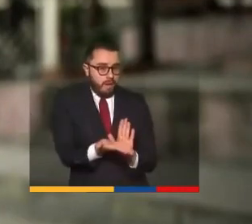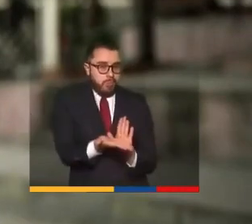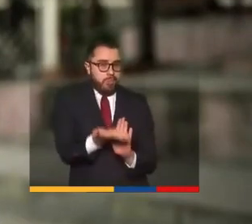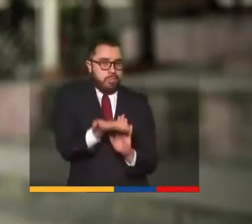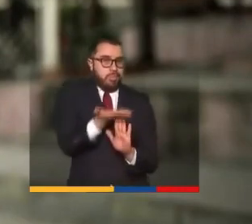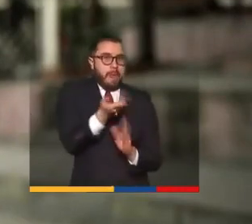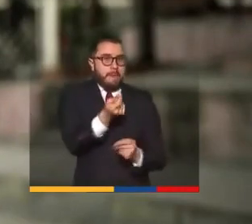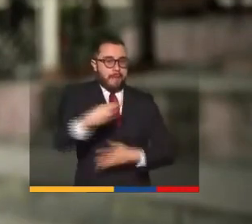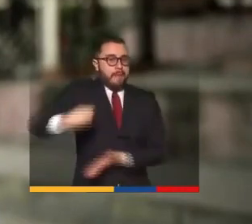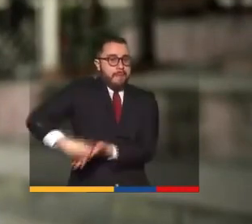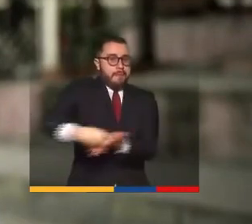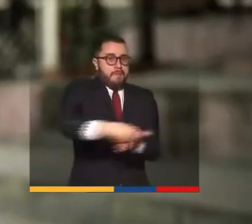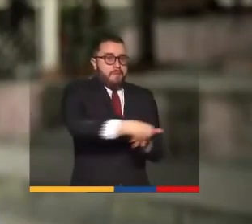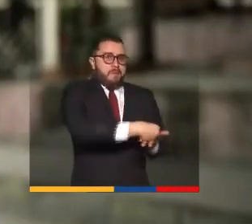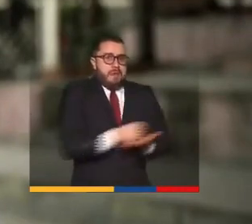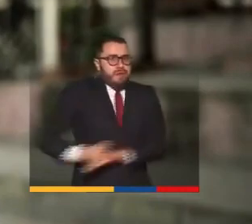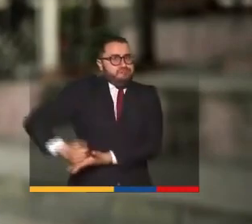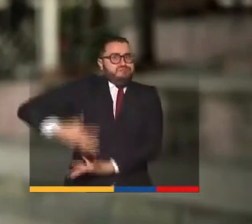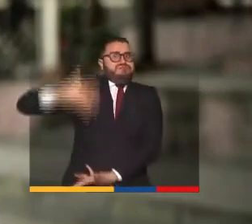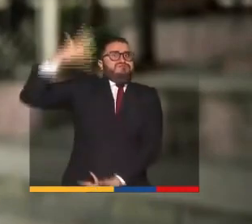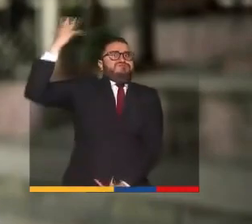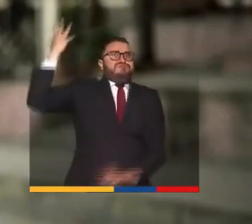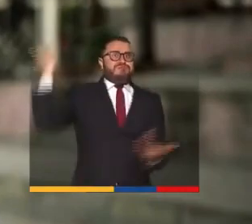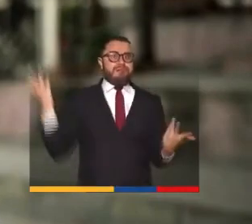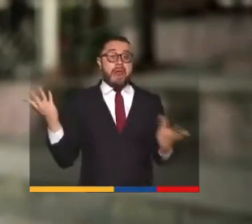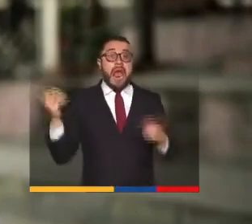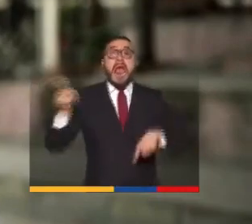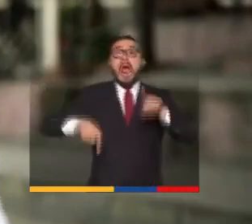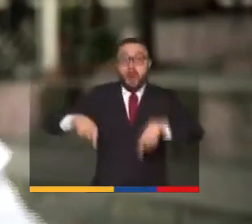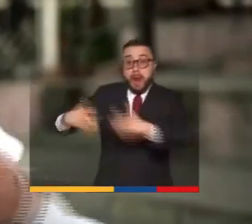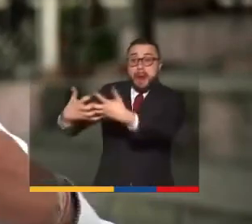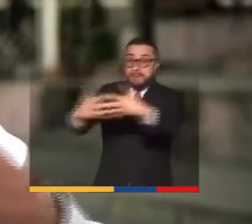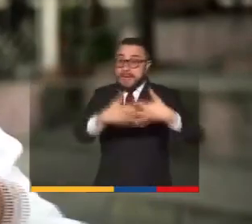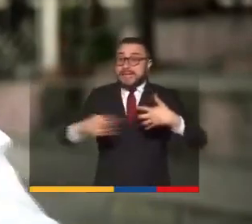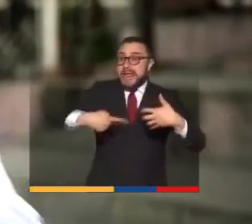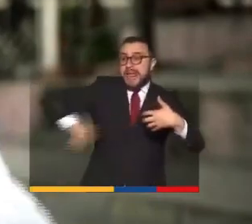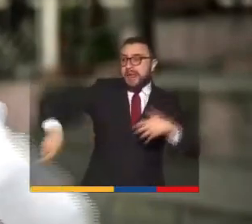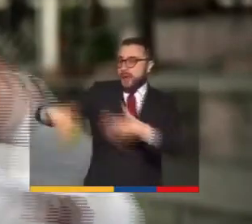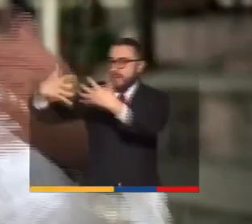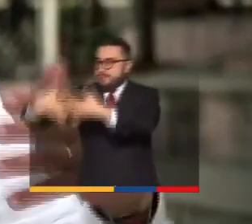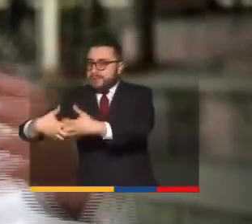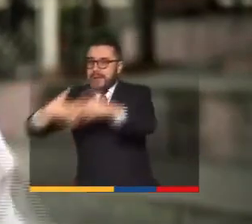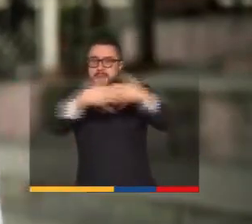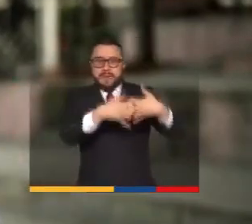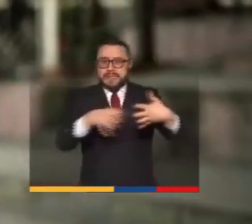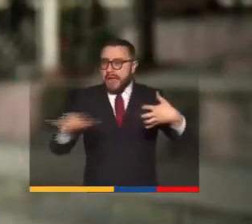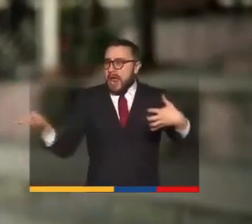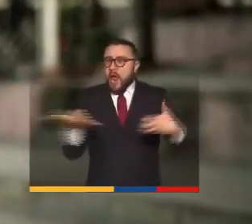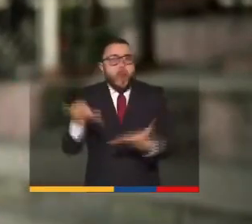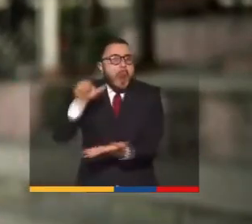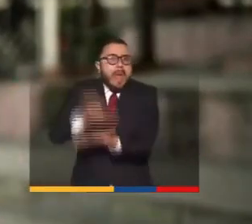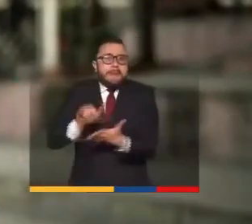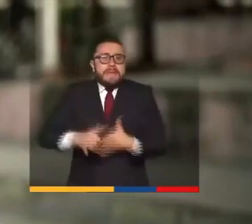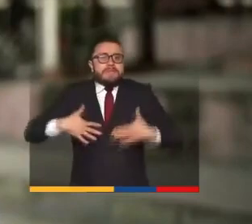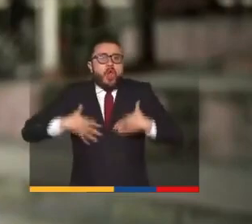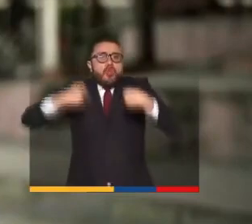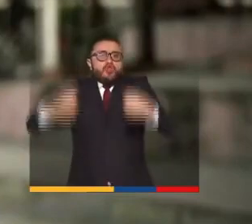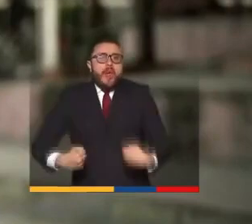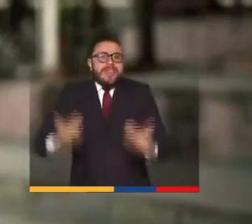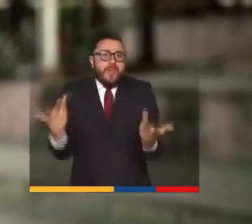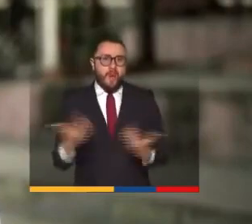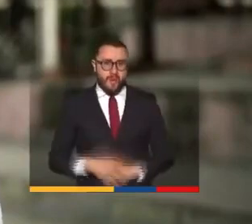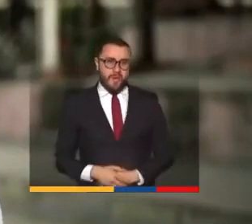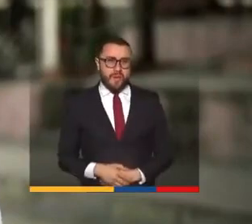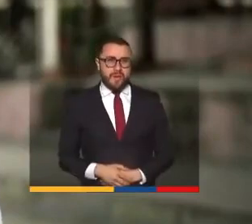Además, algunas de estas empresas tienen dueños compartidos, son los mismos al frente de las mismas